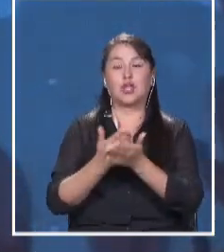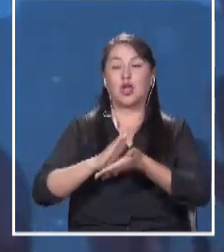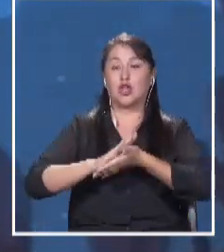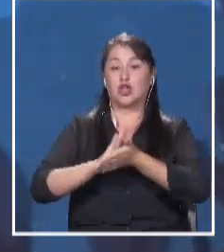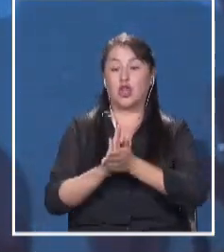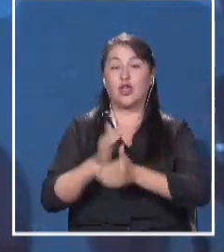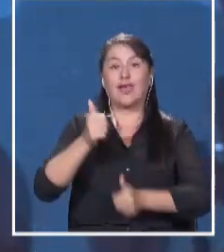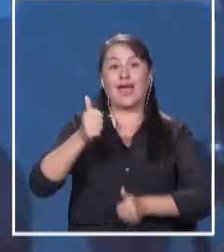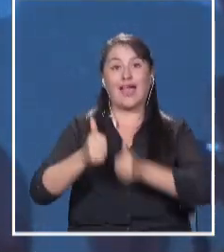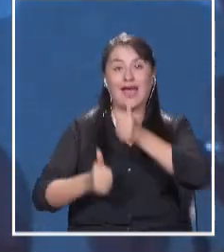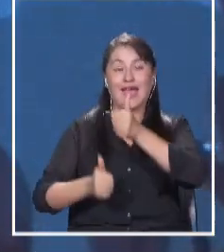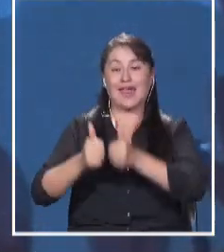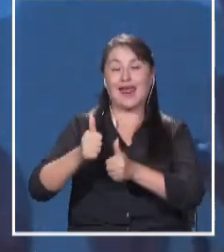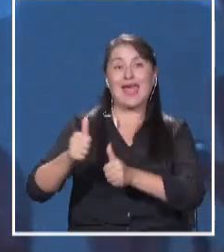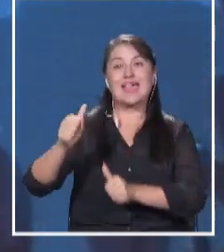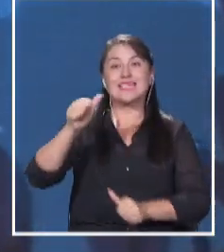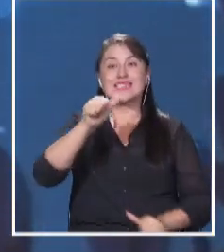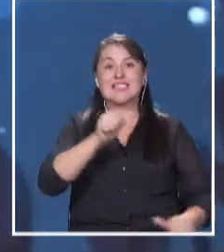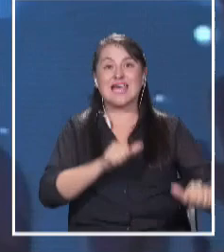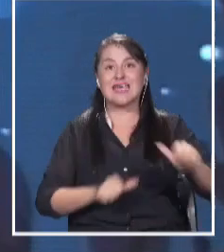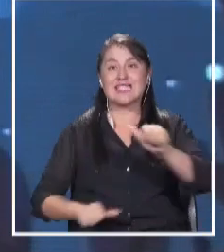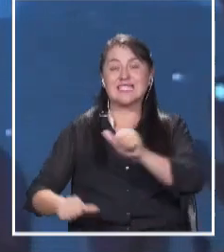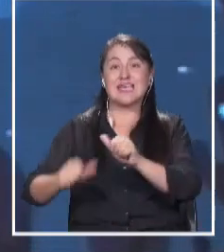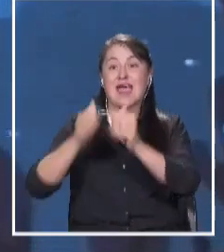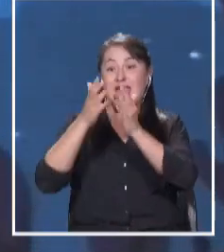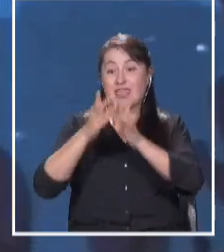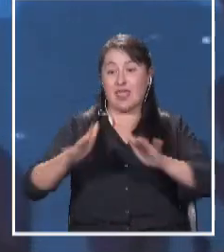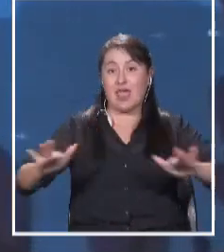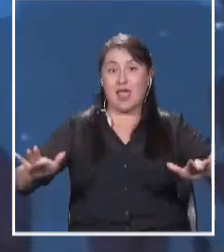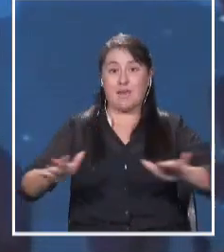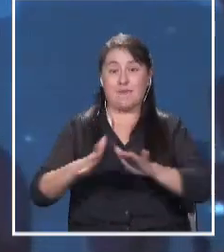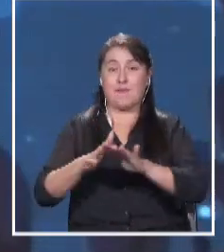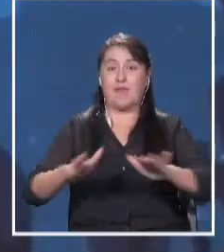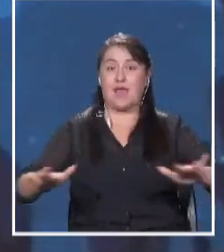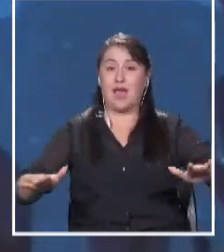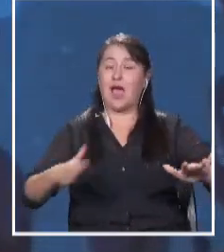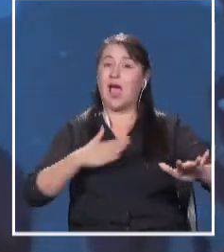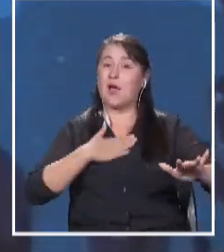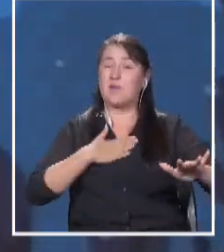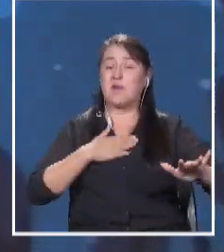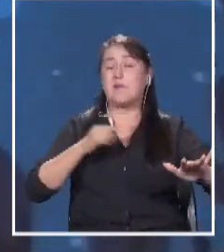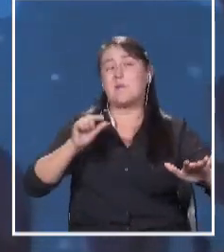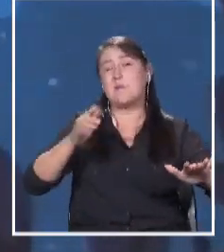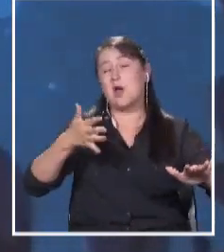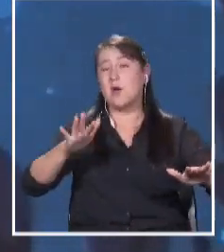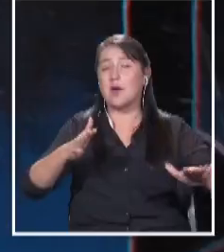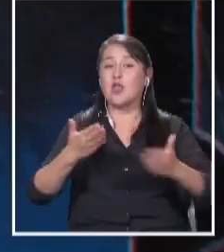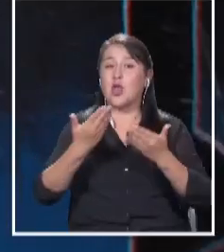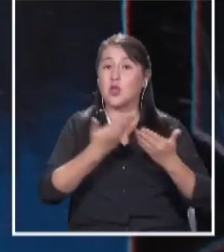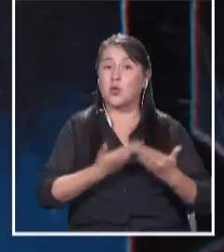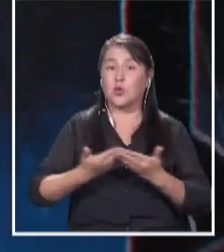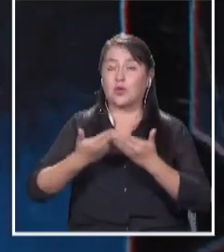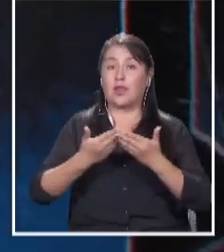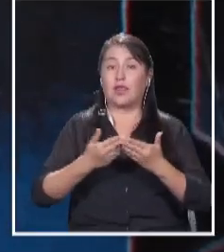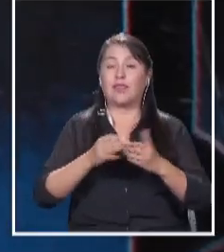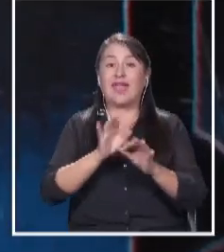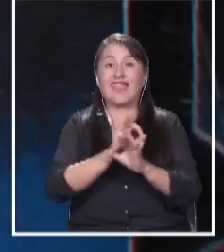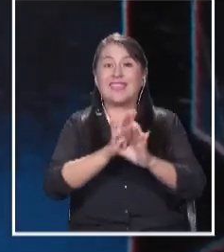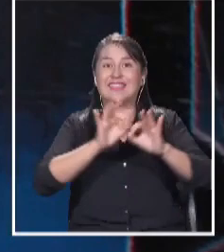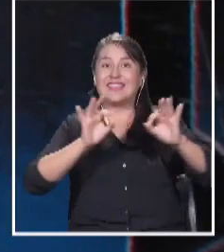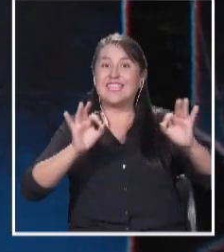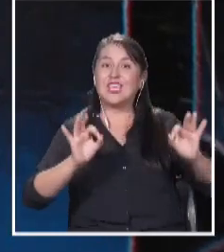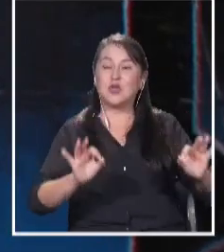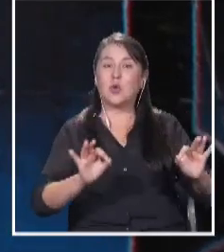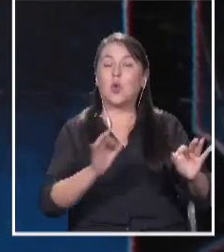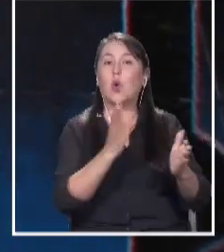carrera de Ciencias del Mar, que igual me costó mi tiempo porque no era tan buena estudiante, nunca tuve ni un solo ramo que hablara de la educación